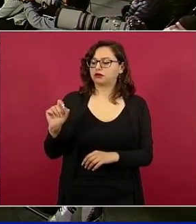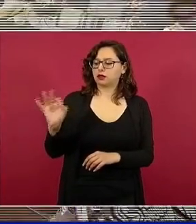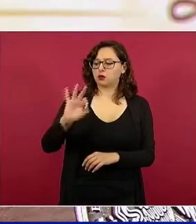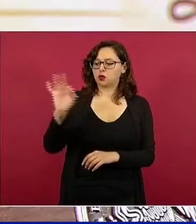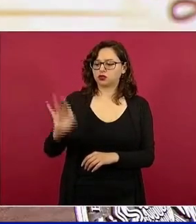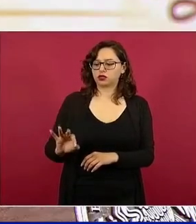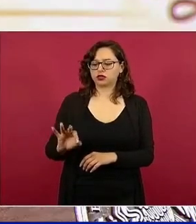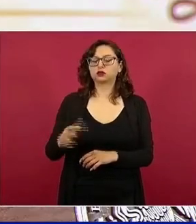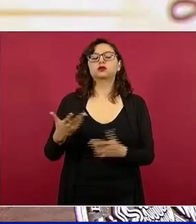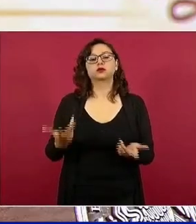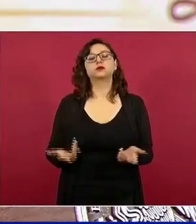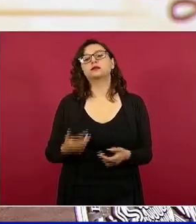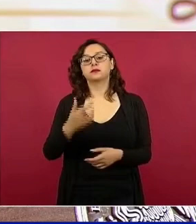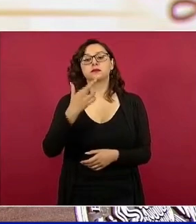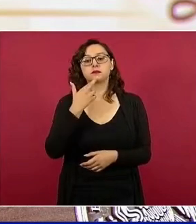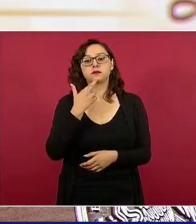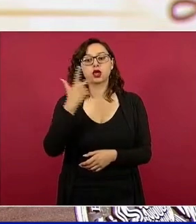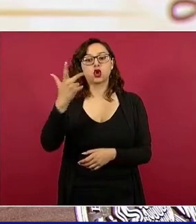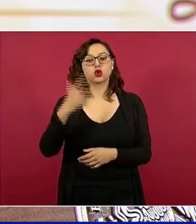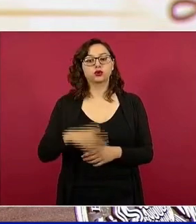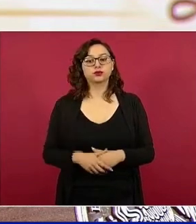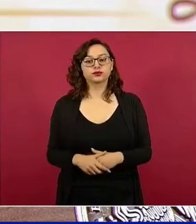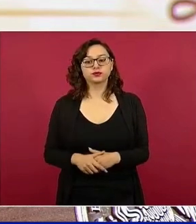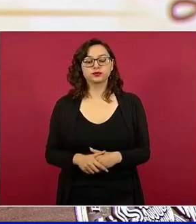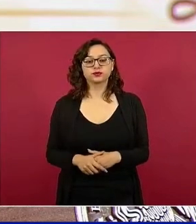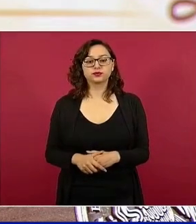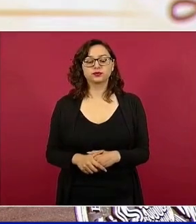Eso sería lo mejor.